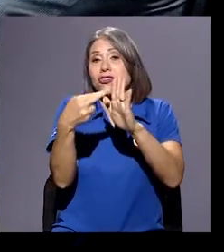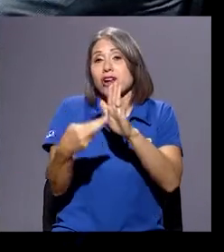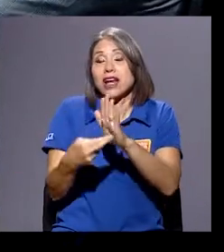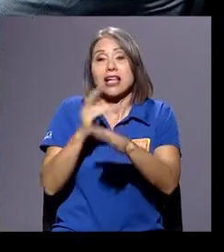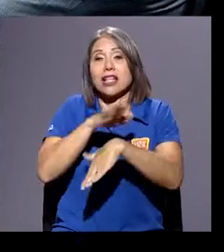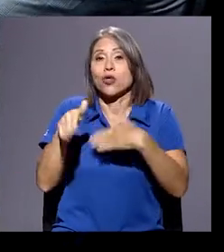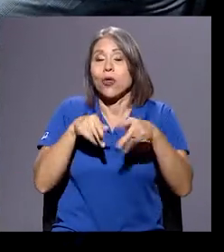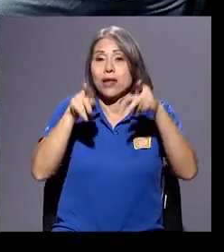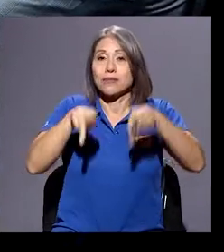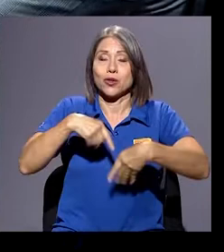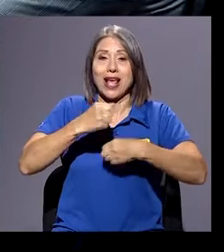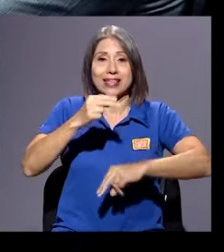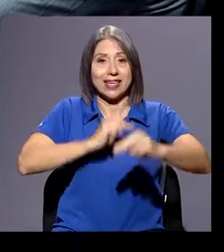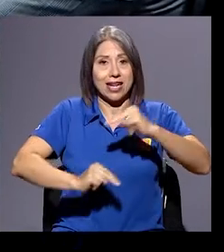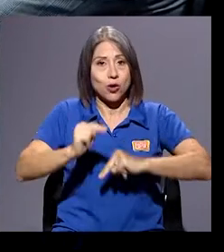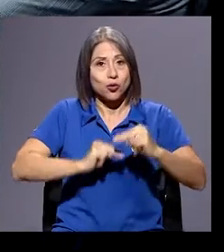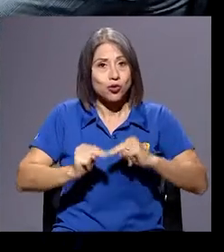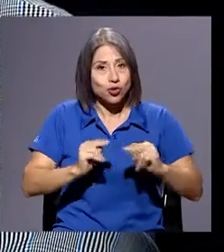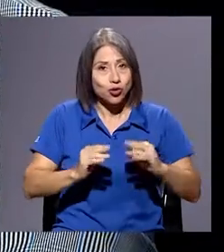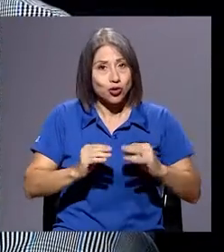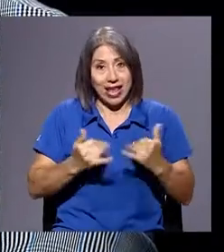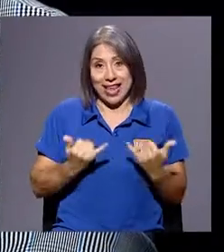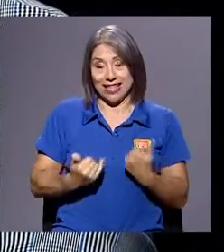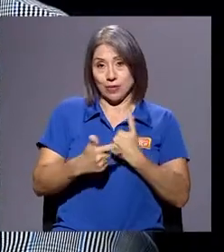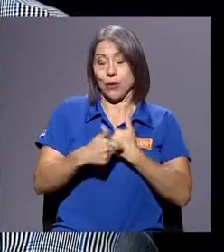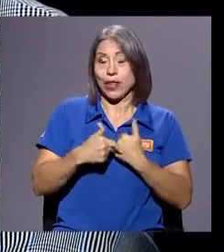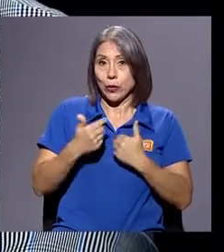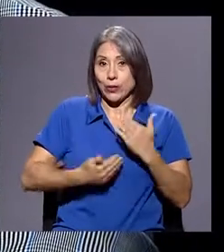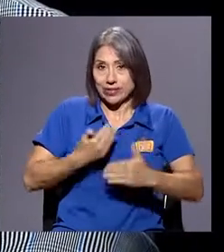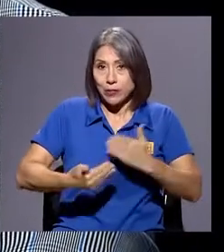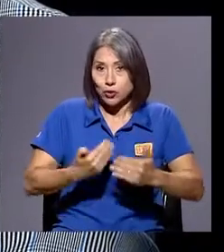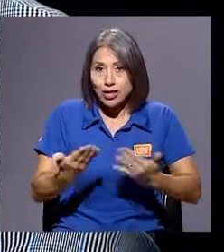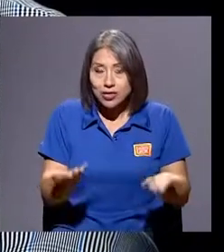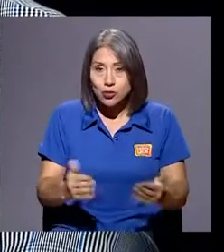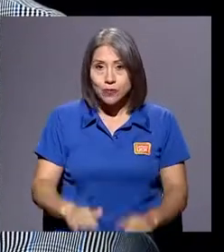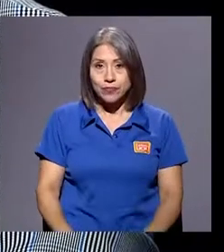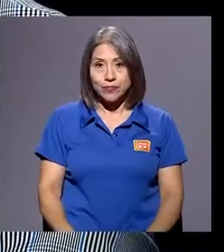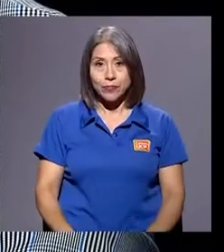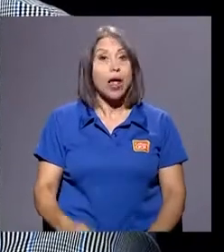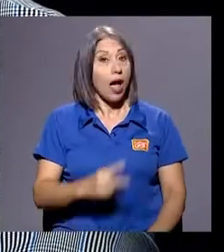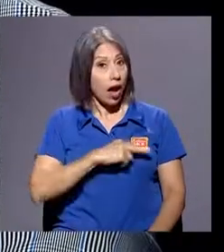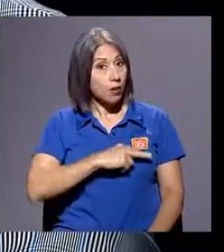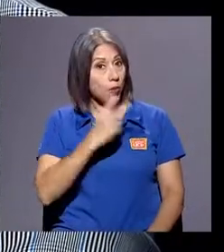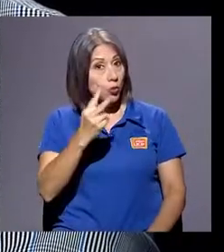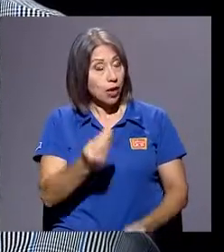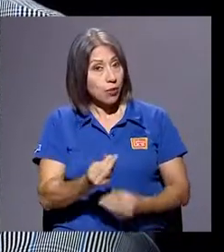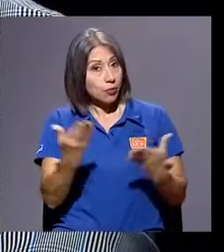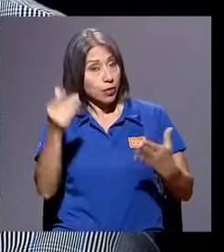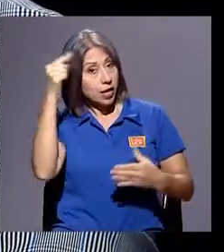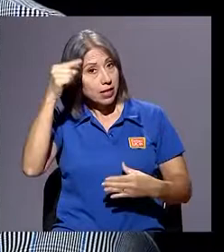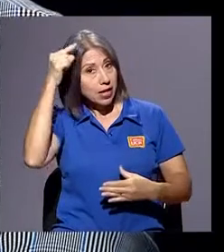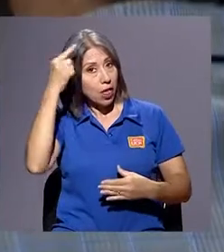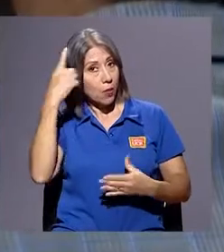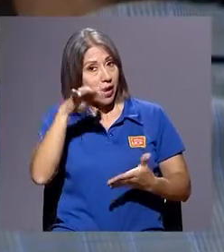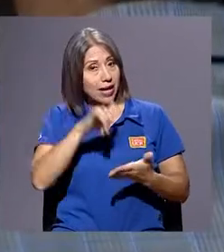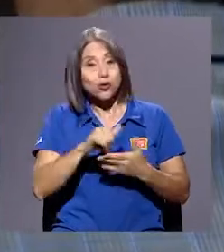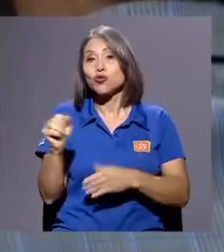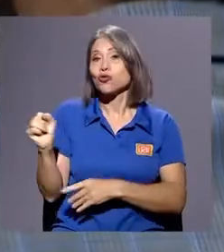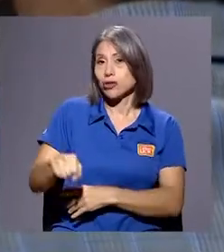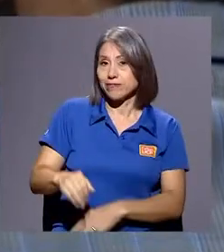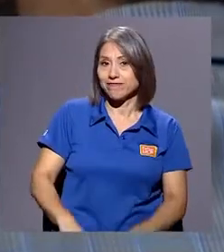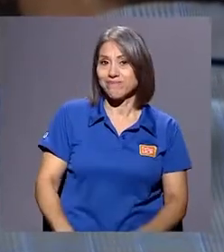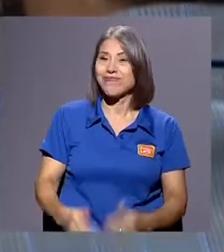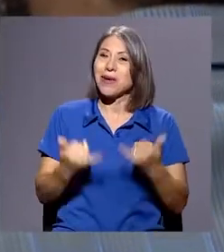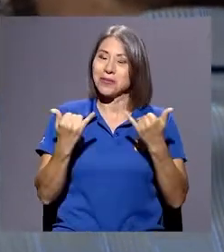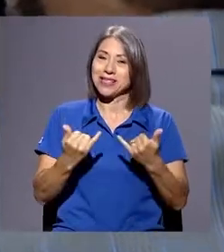negocios. Y en eso estamos en este momento. ¿Hay voluntad del Estado para eso? Sí, hay voluntad del Estado. Sí. Me quiero quedar en este bloque